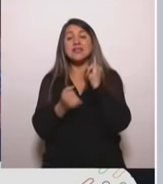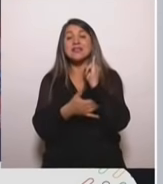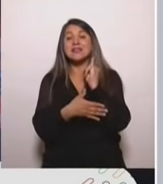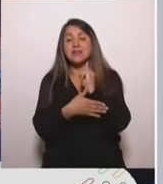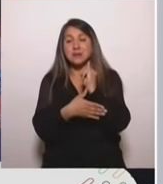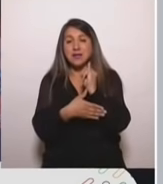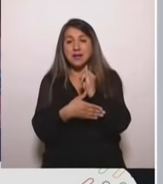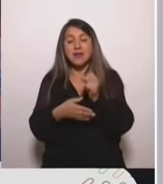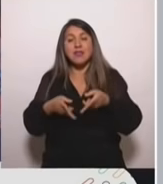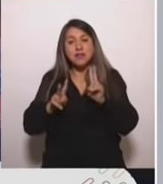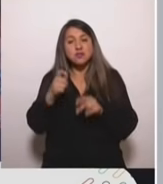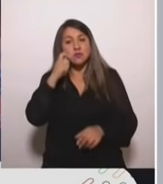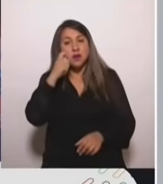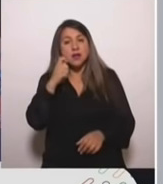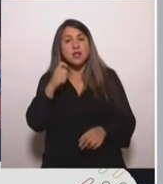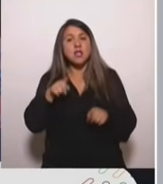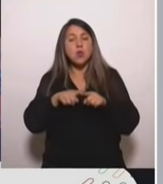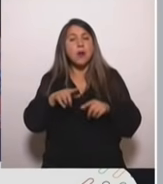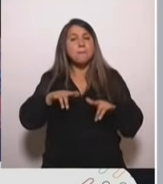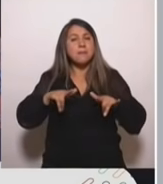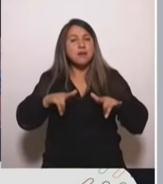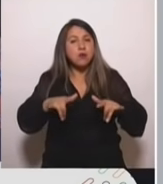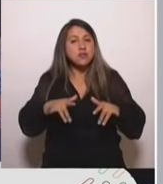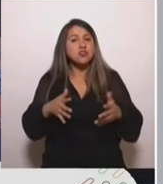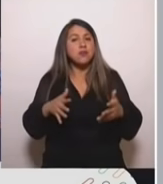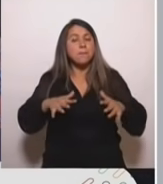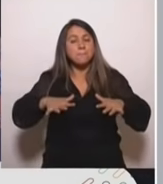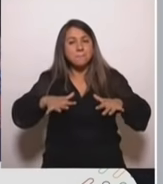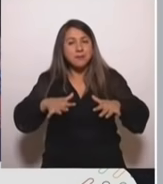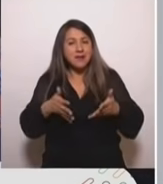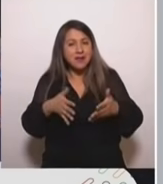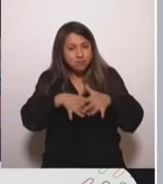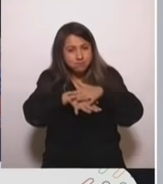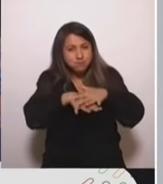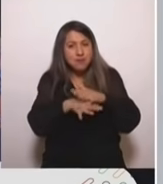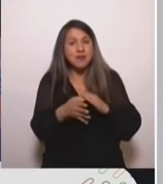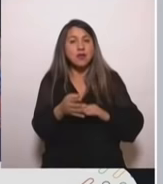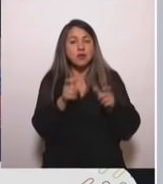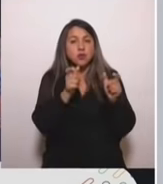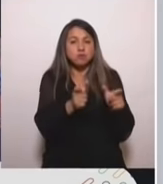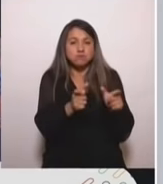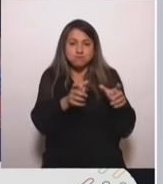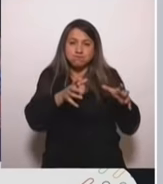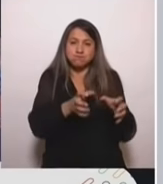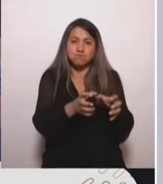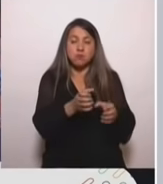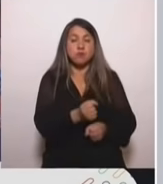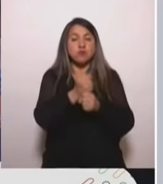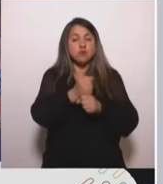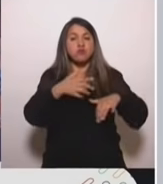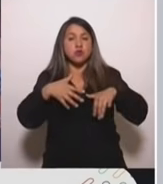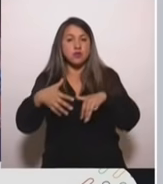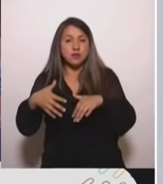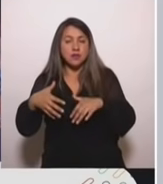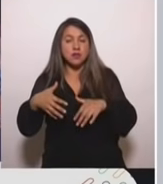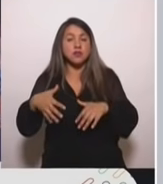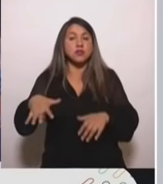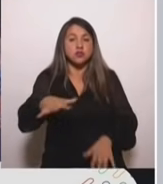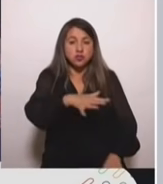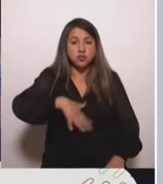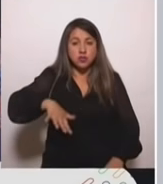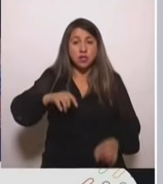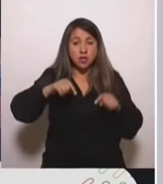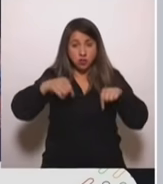existe un vínculo entre la convención constitucional y aquellas personas que están detenidas. ¿Qué se responde a ese argumento